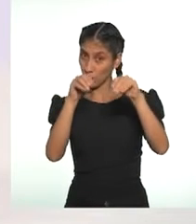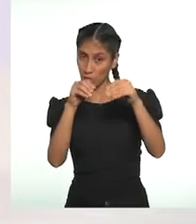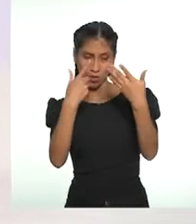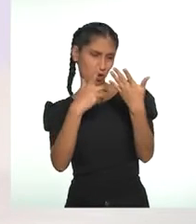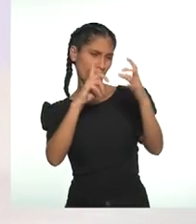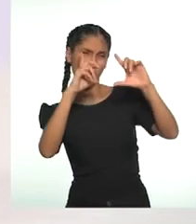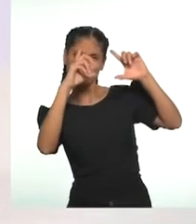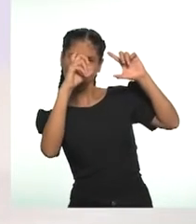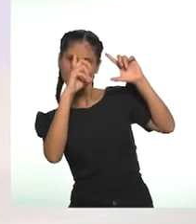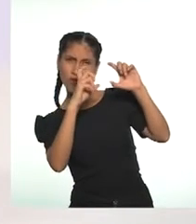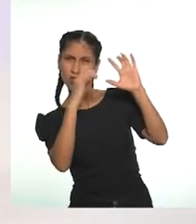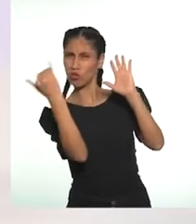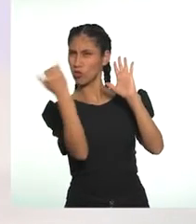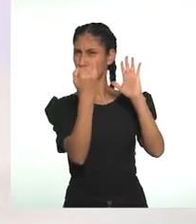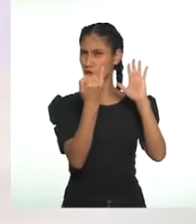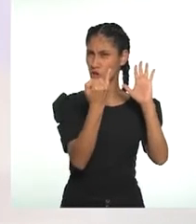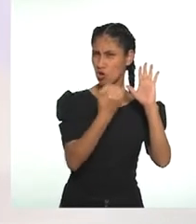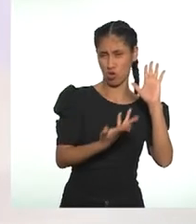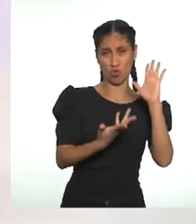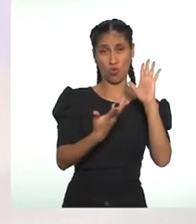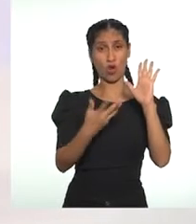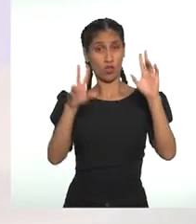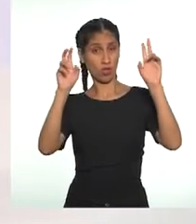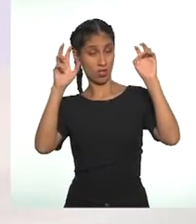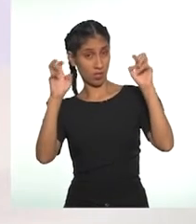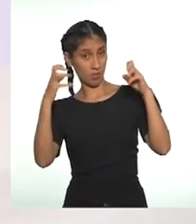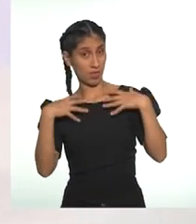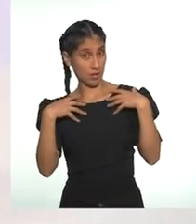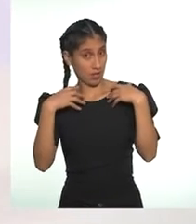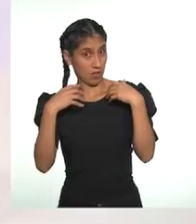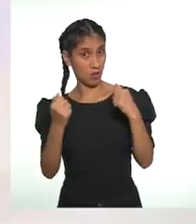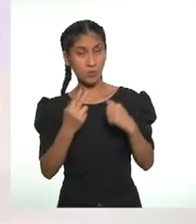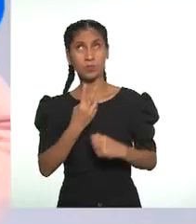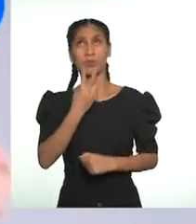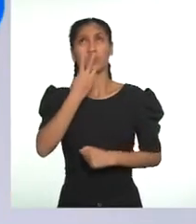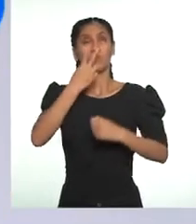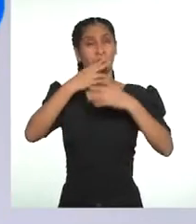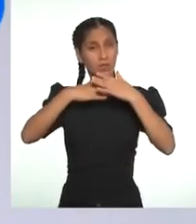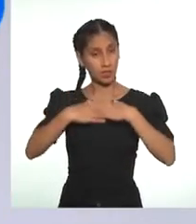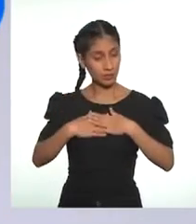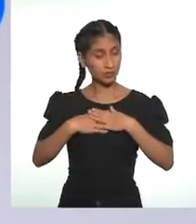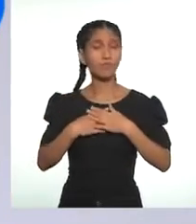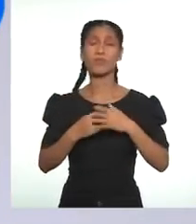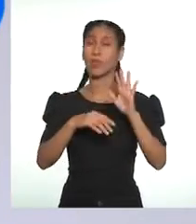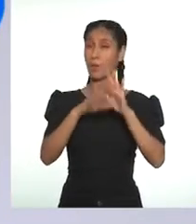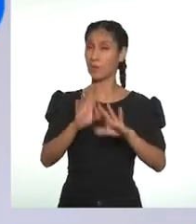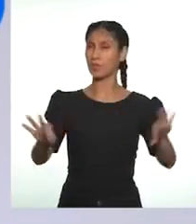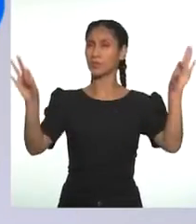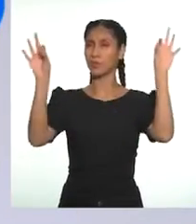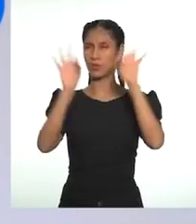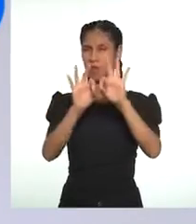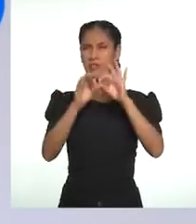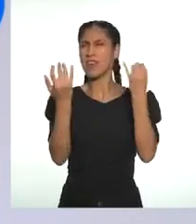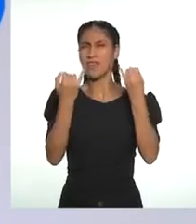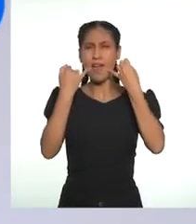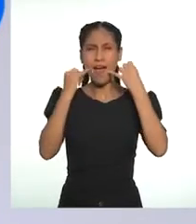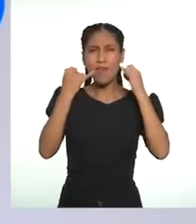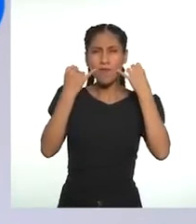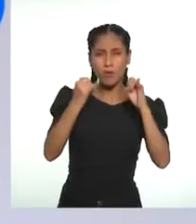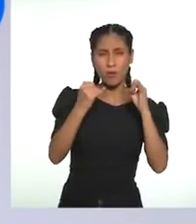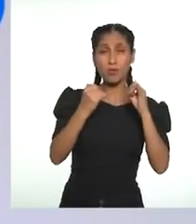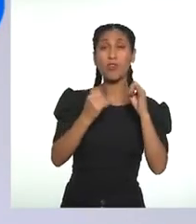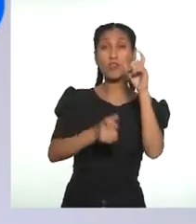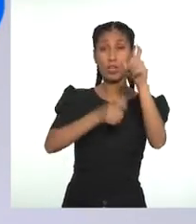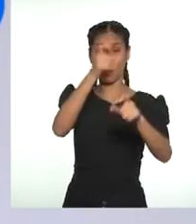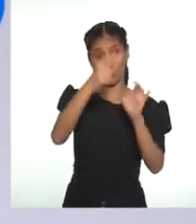que poner nuestras fotos como los maestros de la salud respiratoria. No. Lo central es la información que podemos